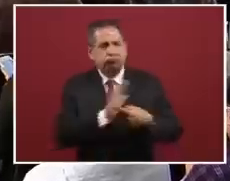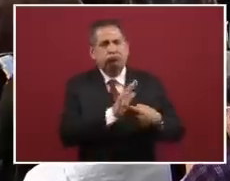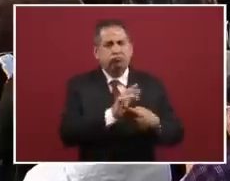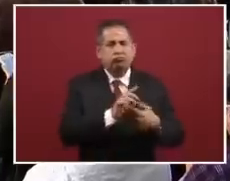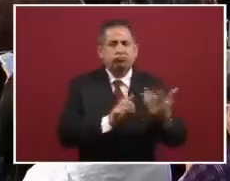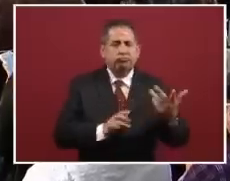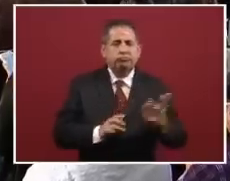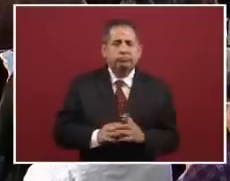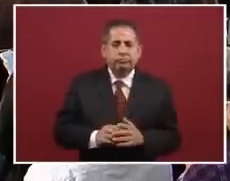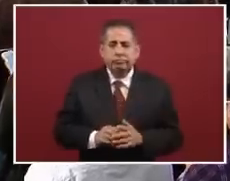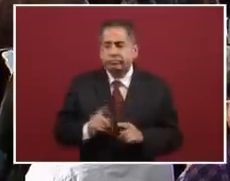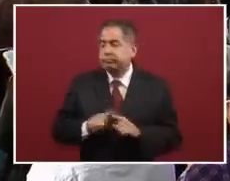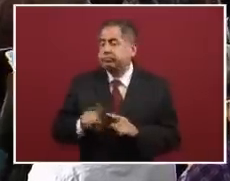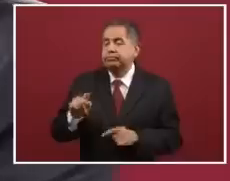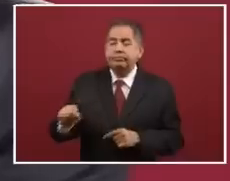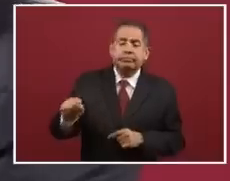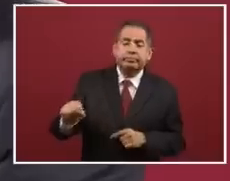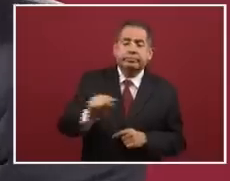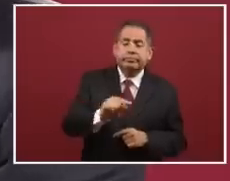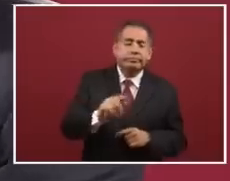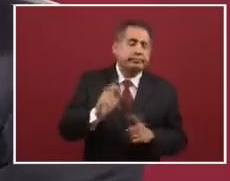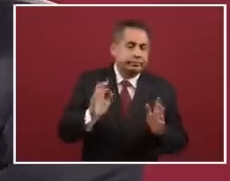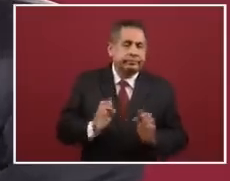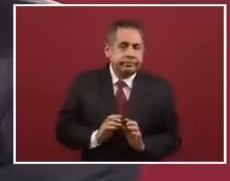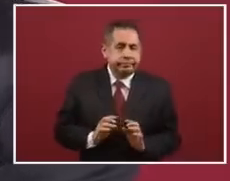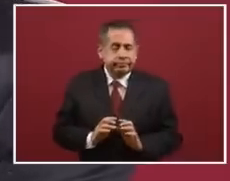de fuentes